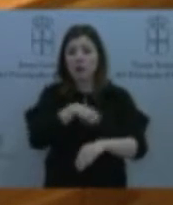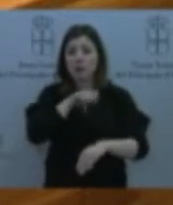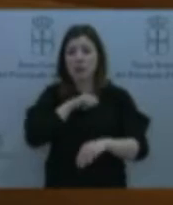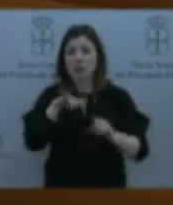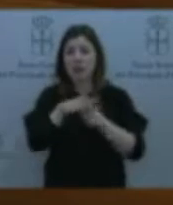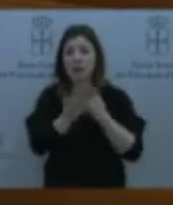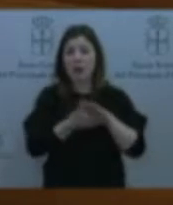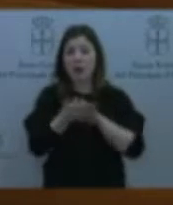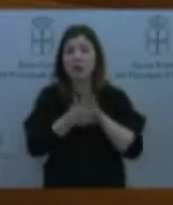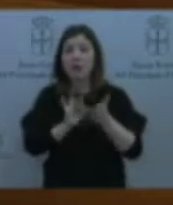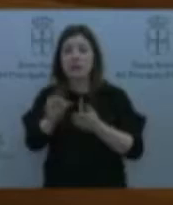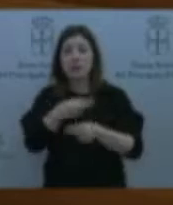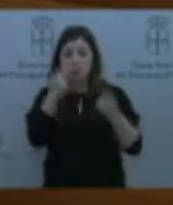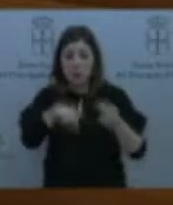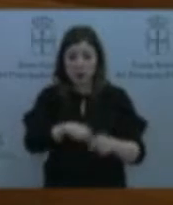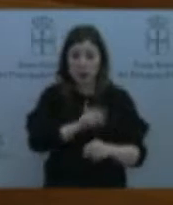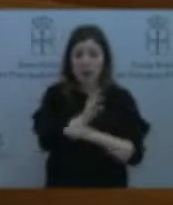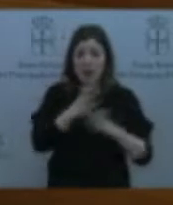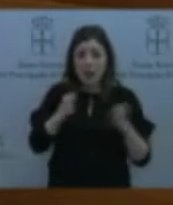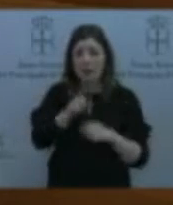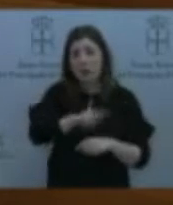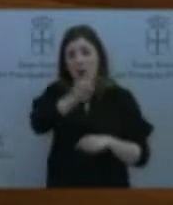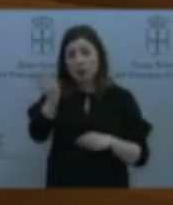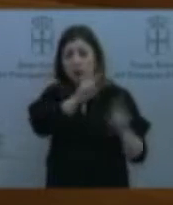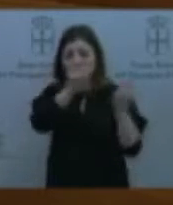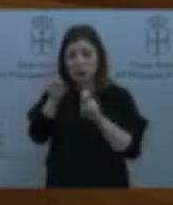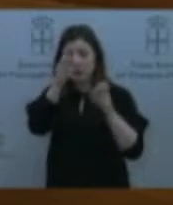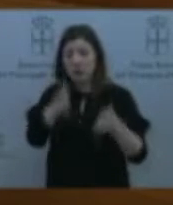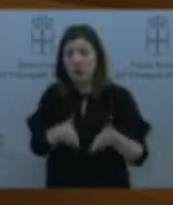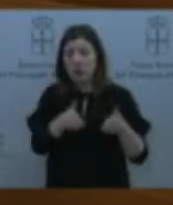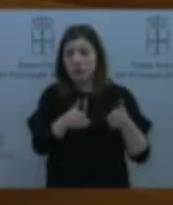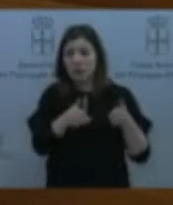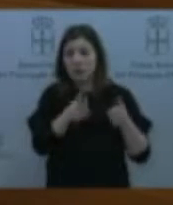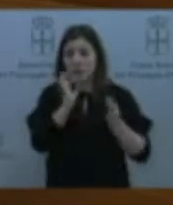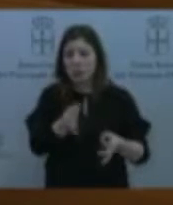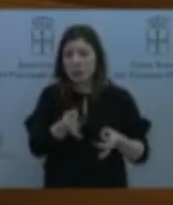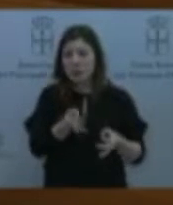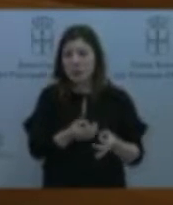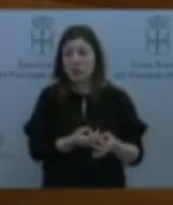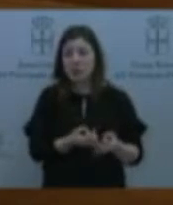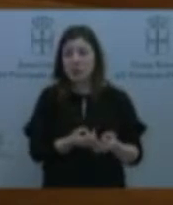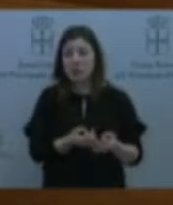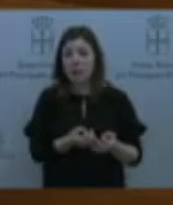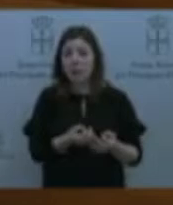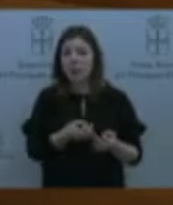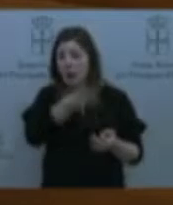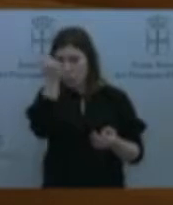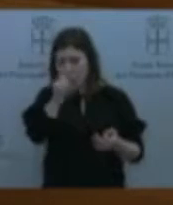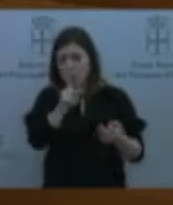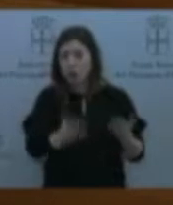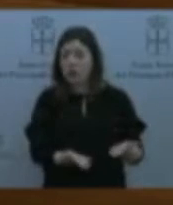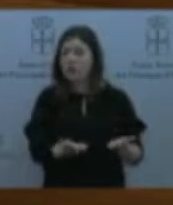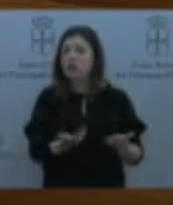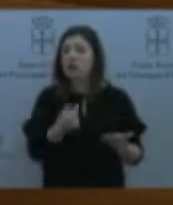otras cuestiones que a usted seguramente y que no se le escapan. Por lo tanto, yo no le acepto que la gasolina de la